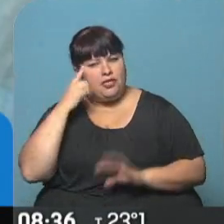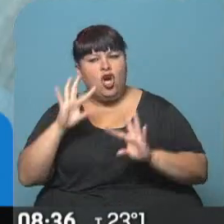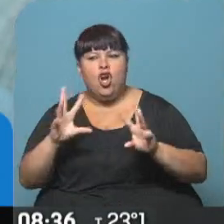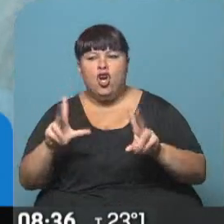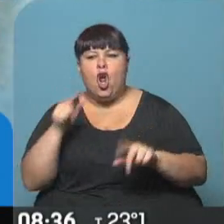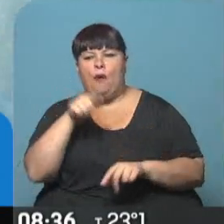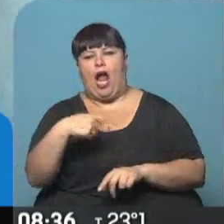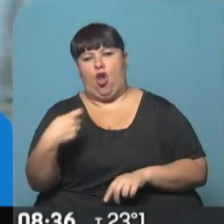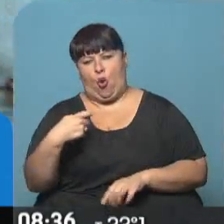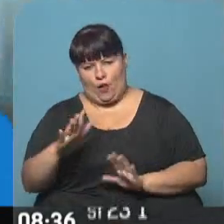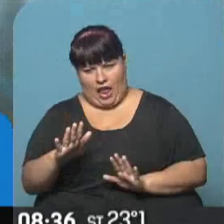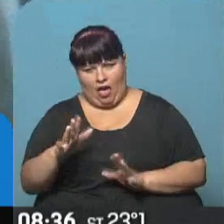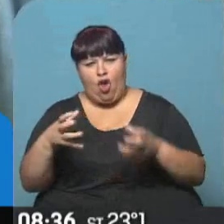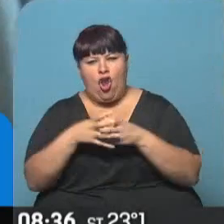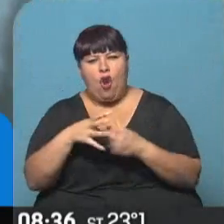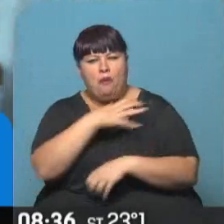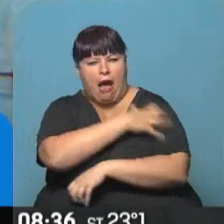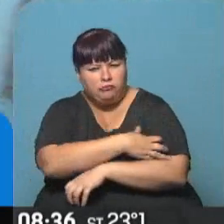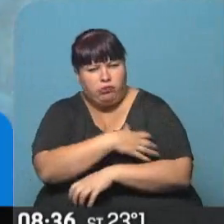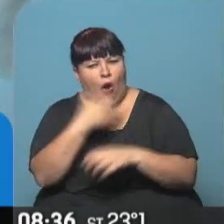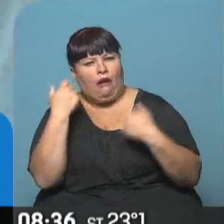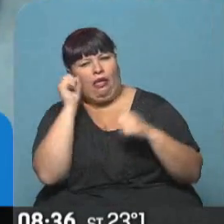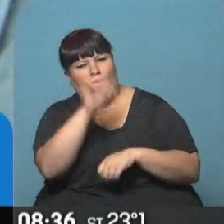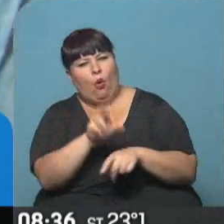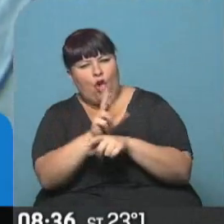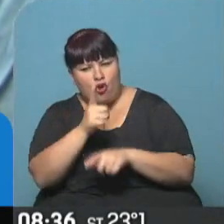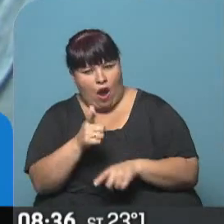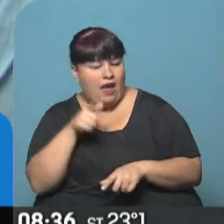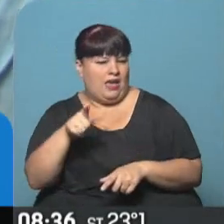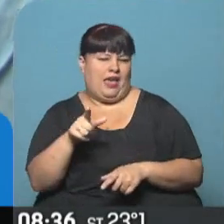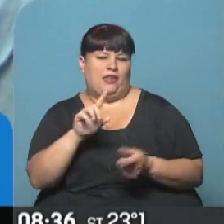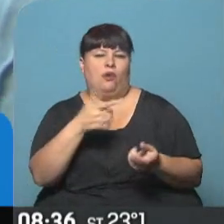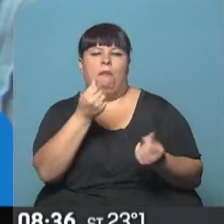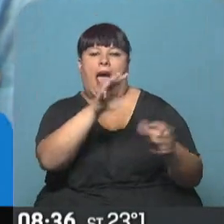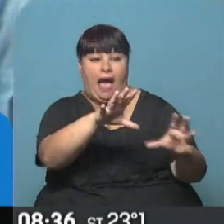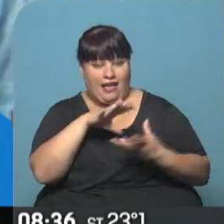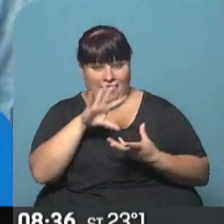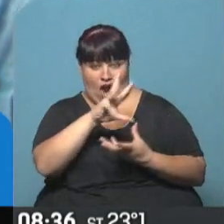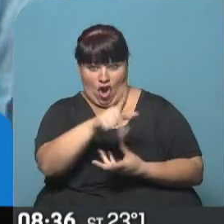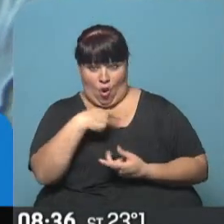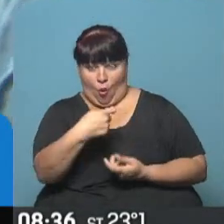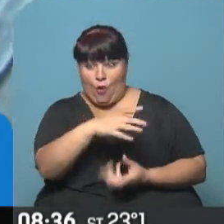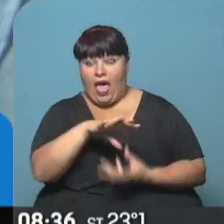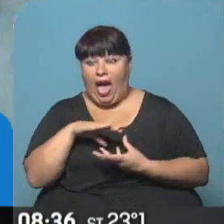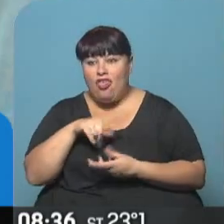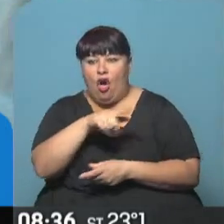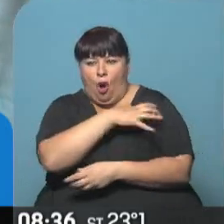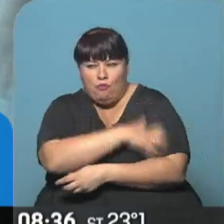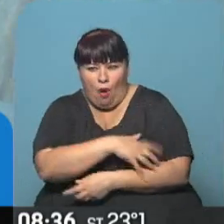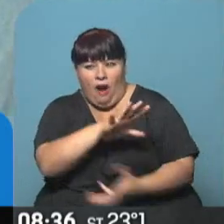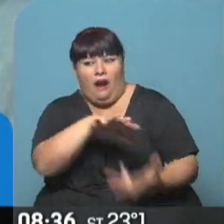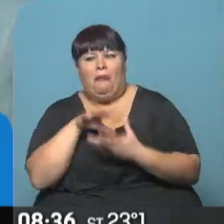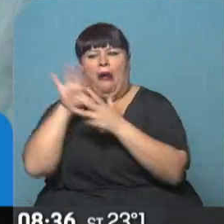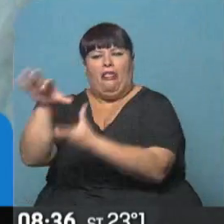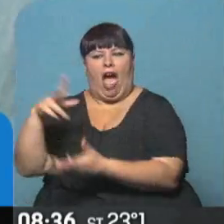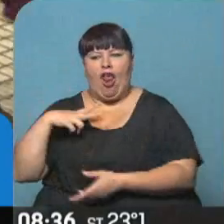a los jubilados, a los sectores más desprotegidos de la Argentina, y es una transferencia de recursos que le sacan a la gente más desprotegida de la Argentina